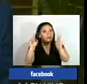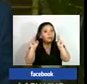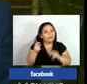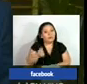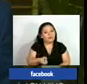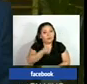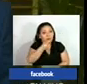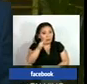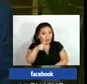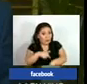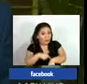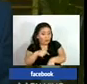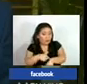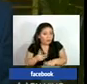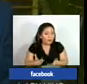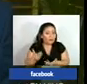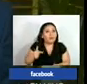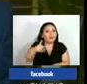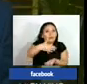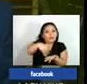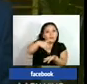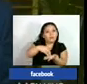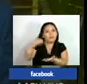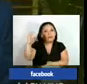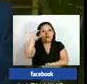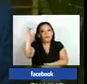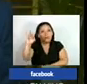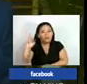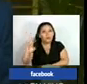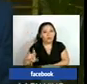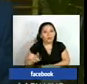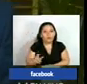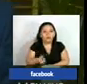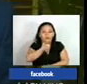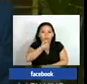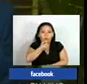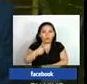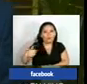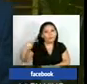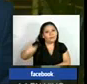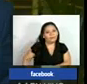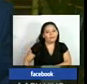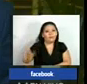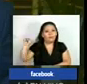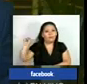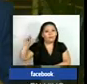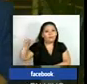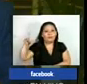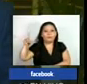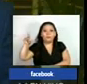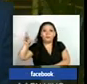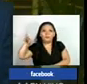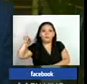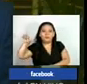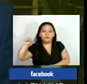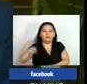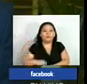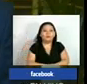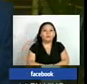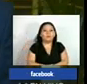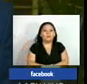se reporta a esta hora desde San José, Costa Rica. Este es un informe de André Ramírez para la red de noticias Alvavisión.